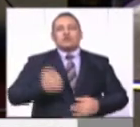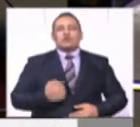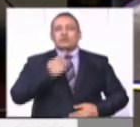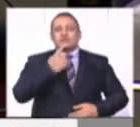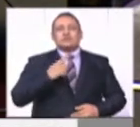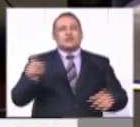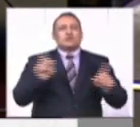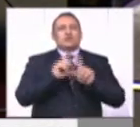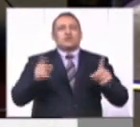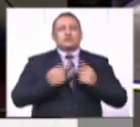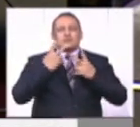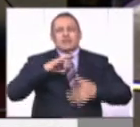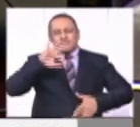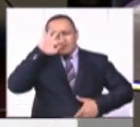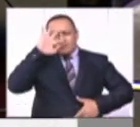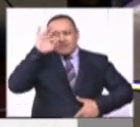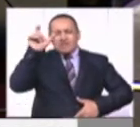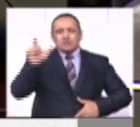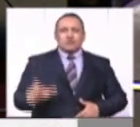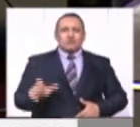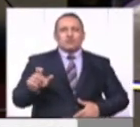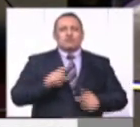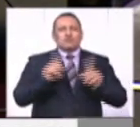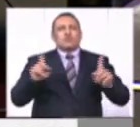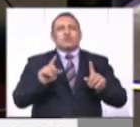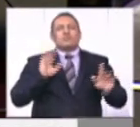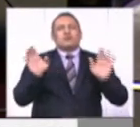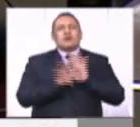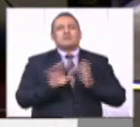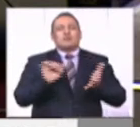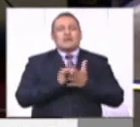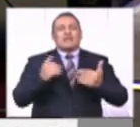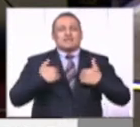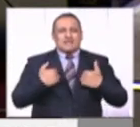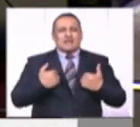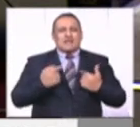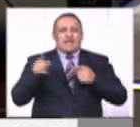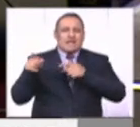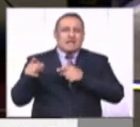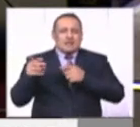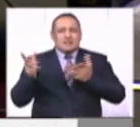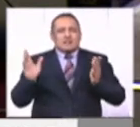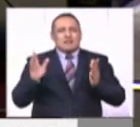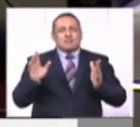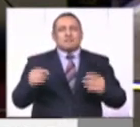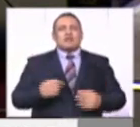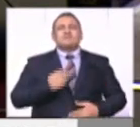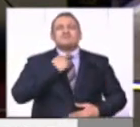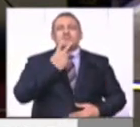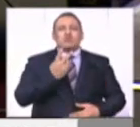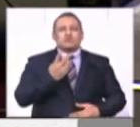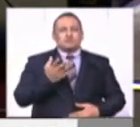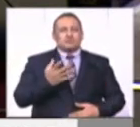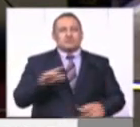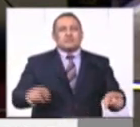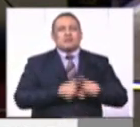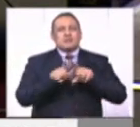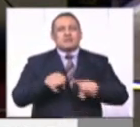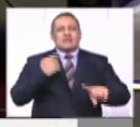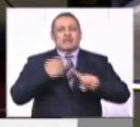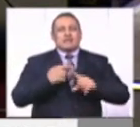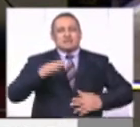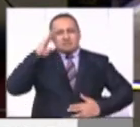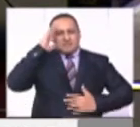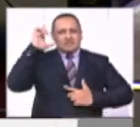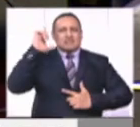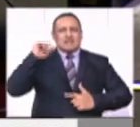no está tan enfermito el expremier presidente que provenga esa versión de un exmilitar